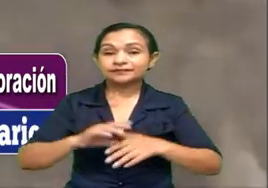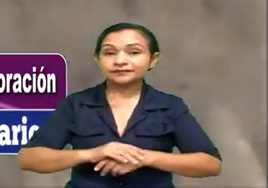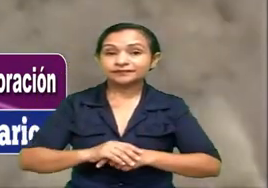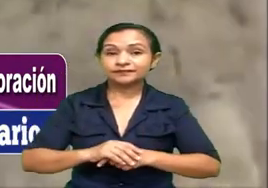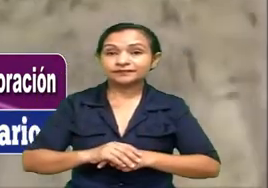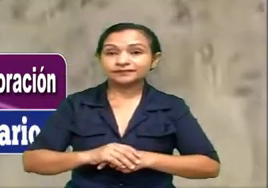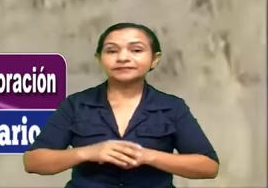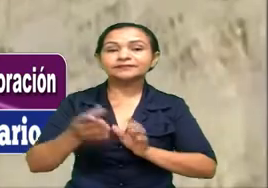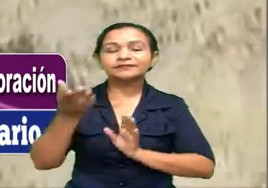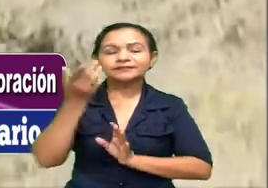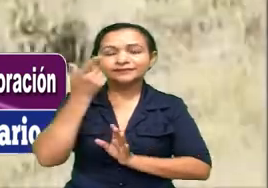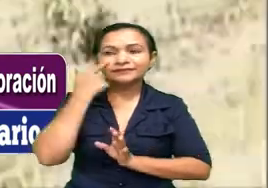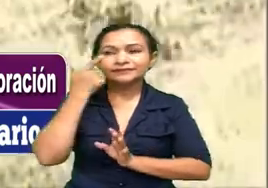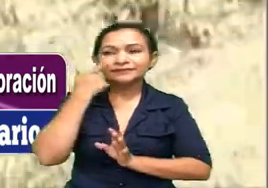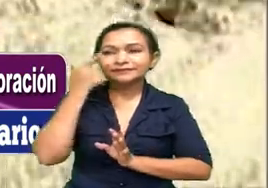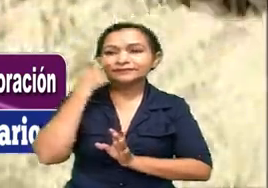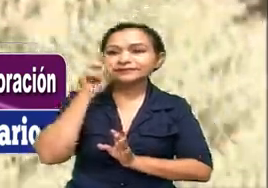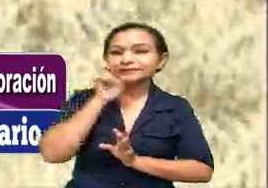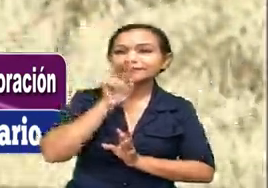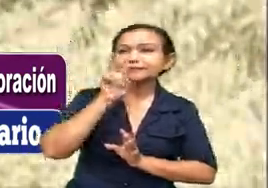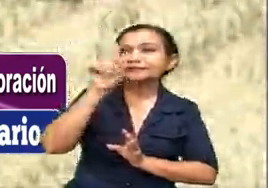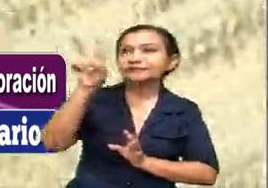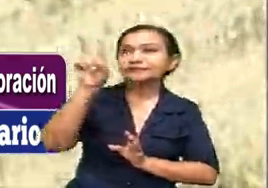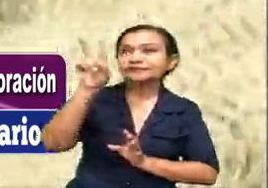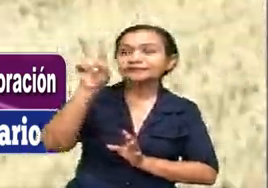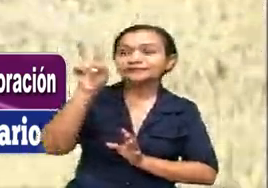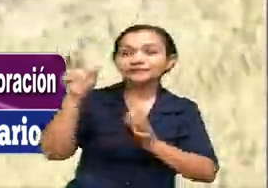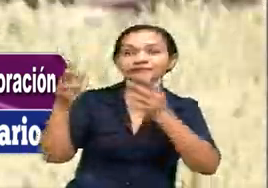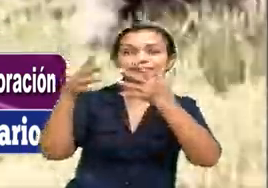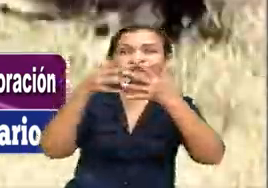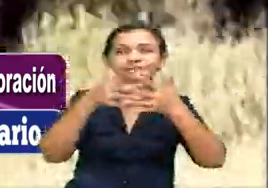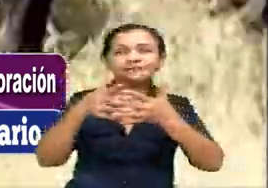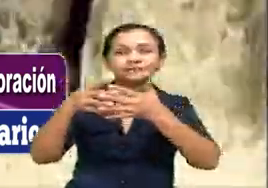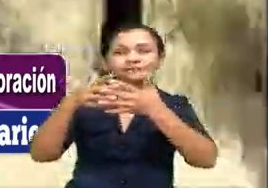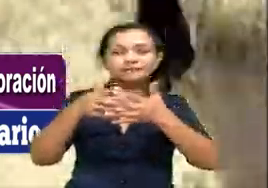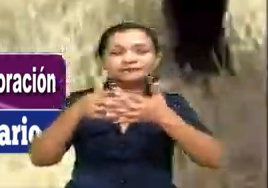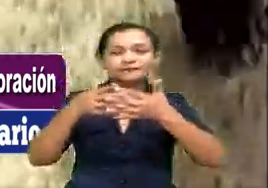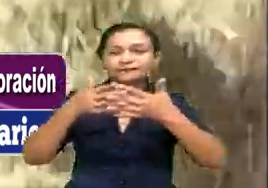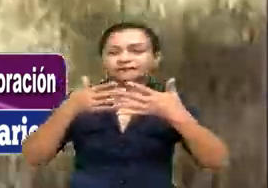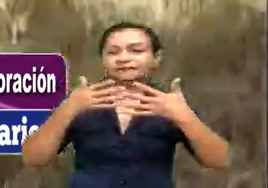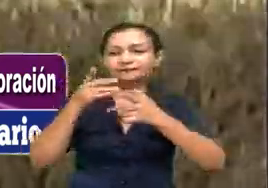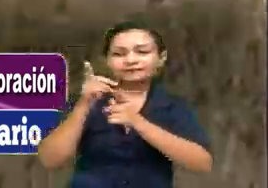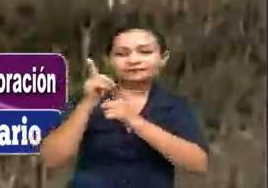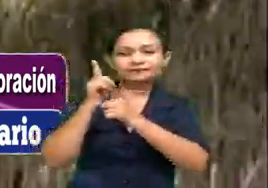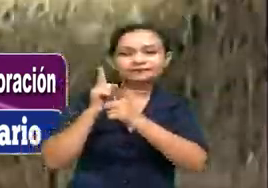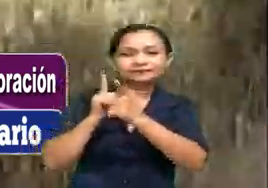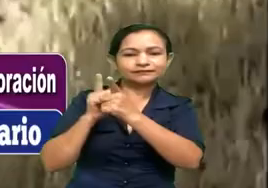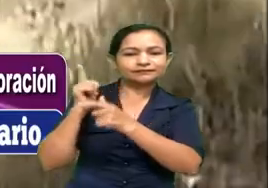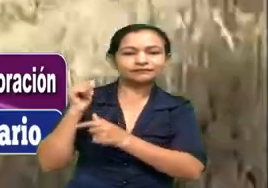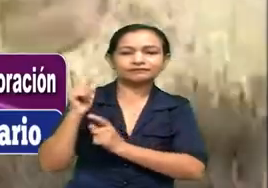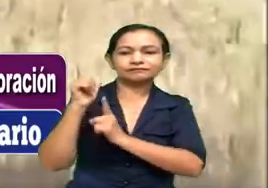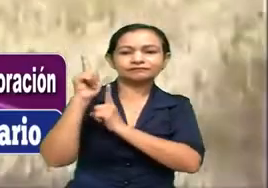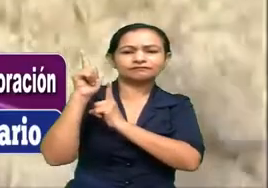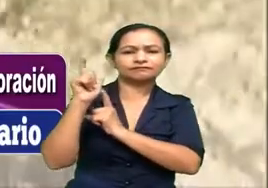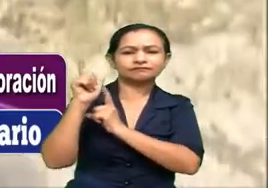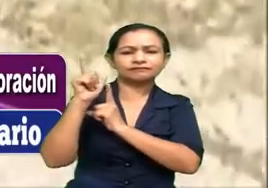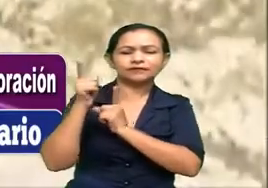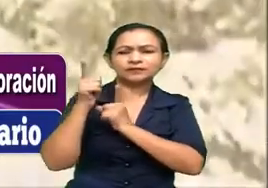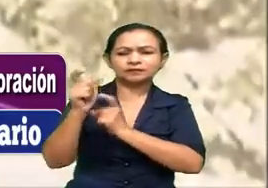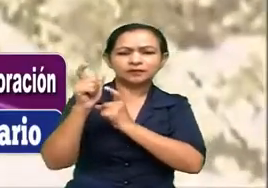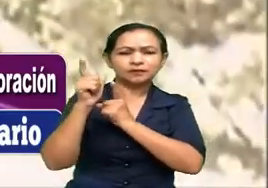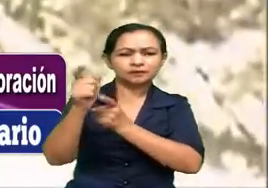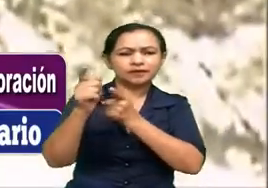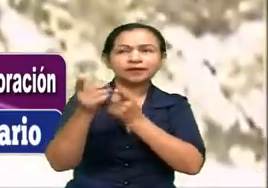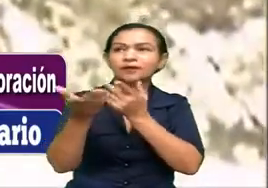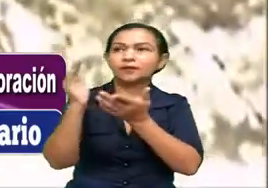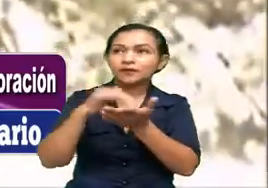Y fíjate la imagen, un norteamericano bien aperado con un rifle de repetición, tal